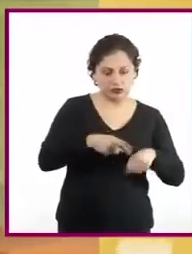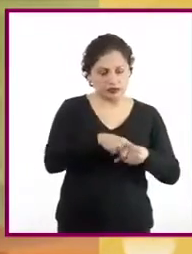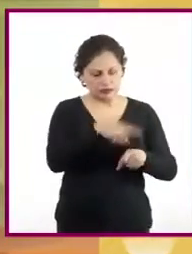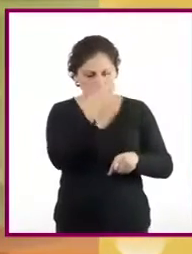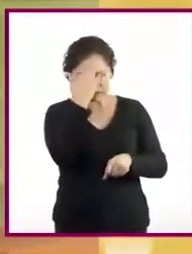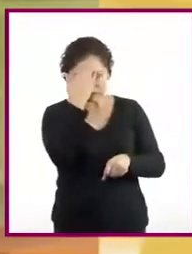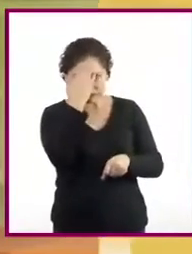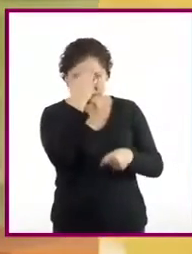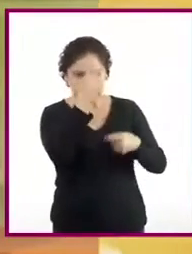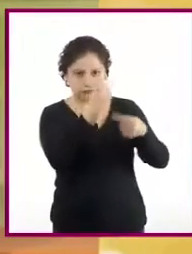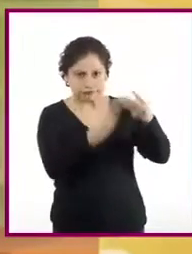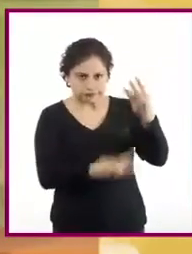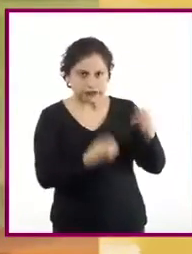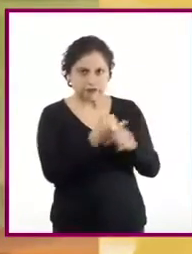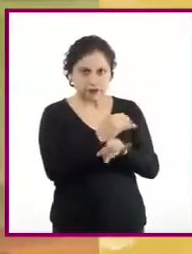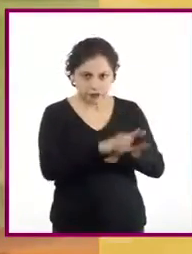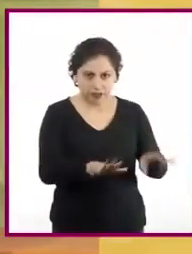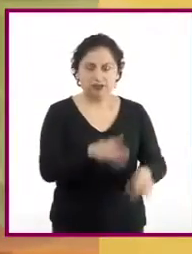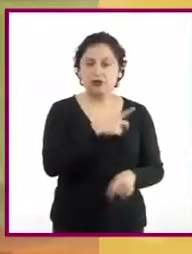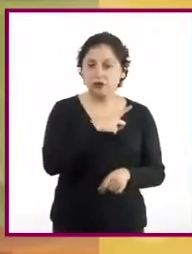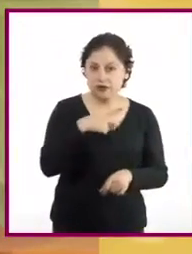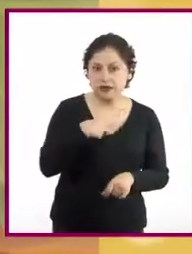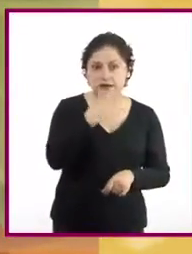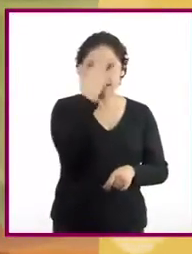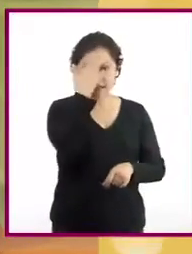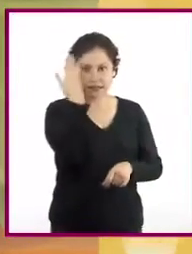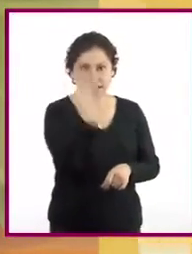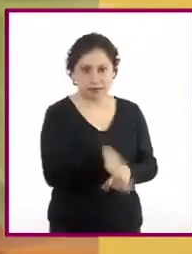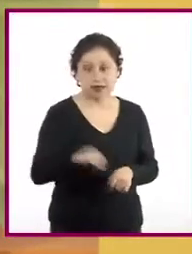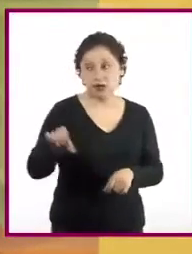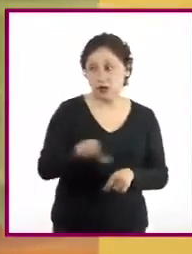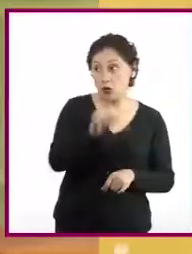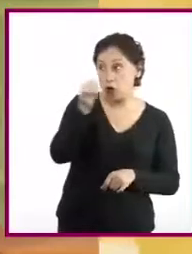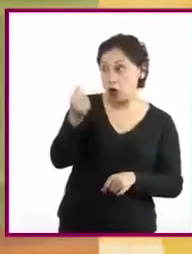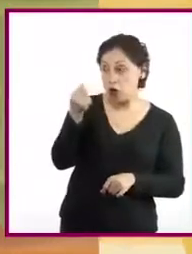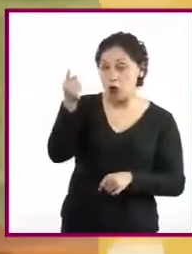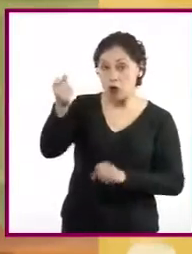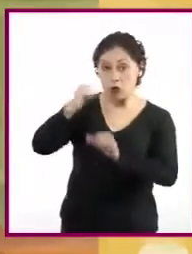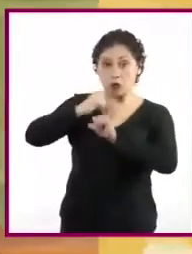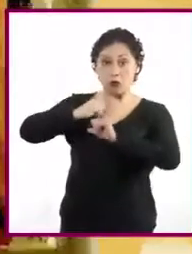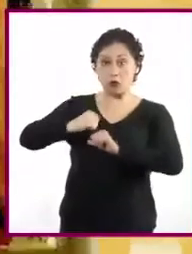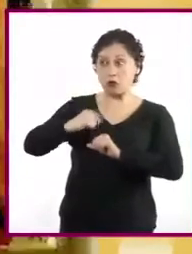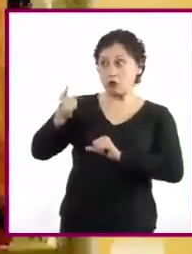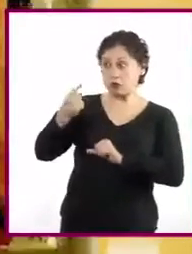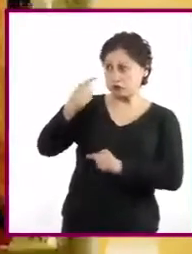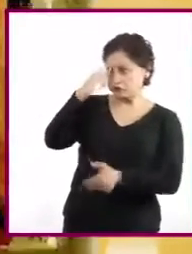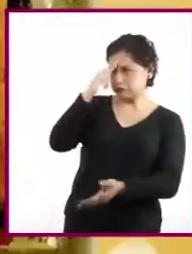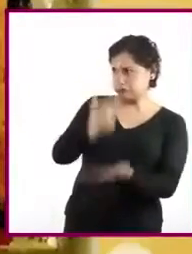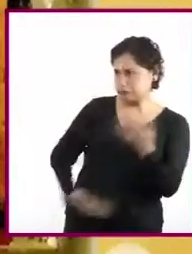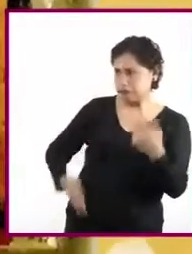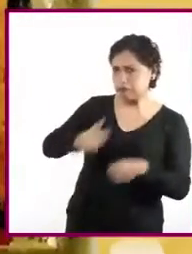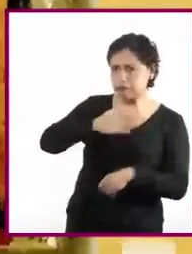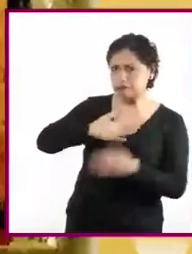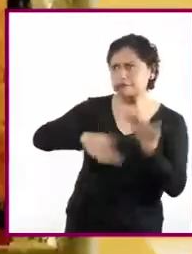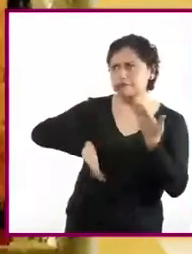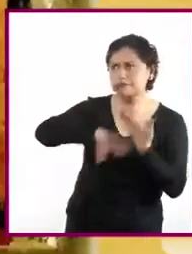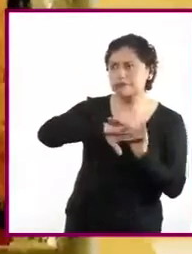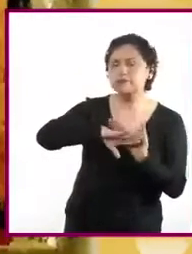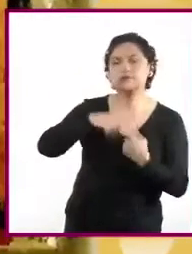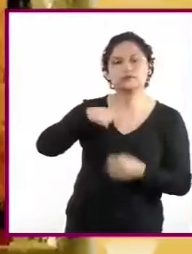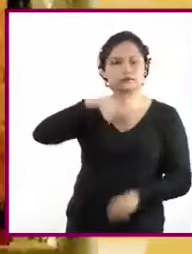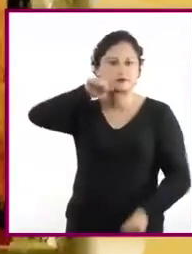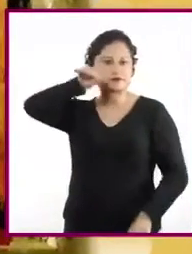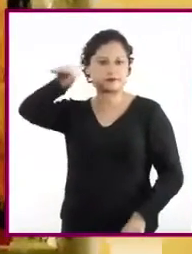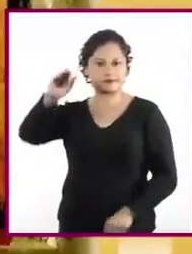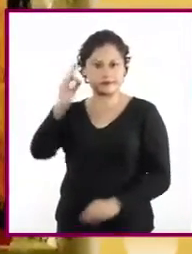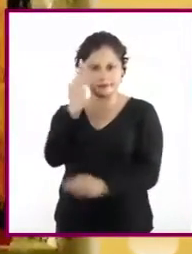creo que es que cuando alguna autoridad intenta violentarnos, insistir y exigir que nos lo respete. Si eso no sucede,